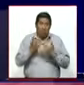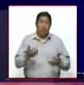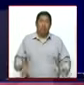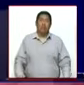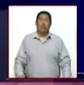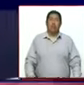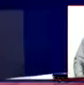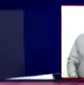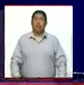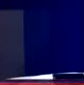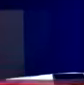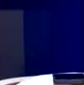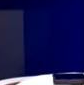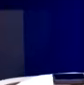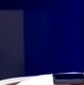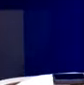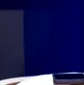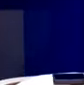Legislativa.